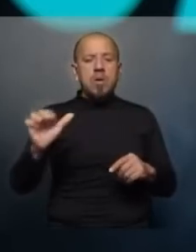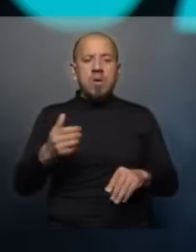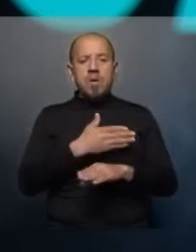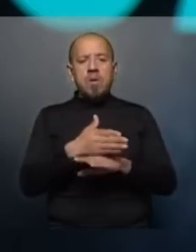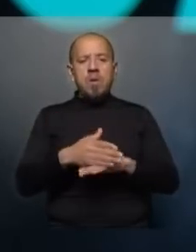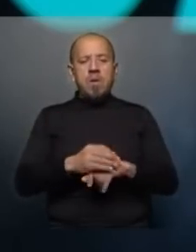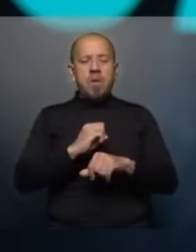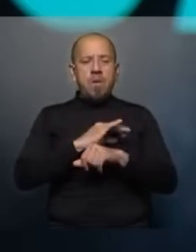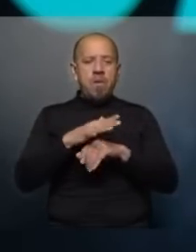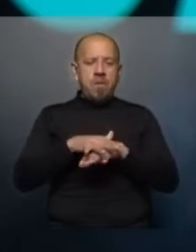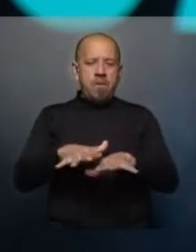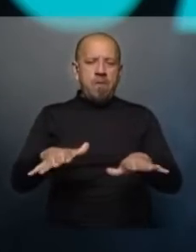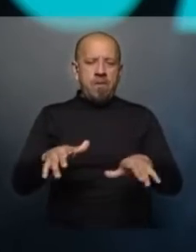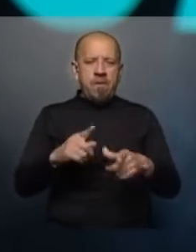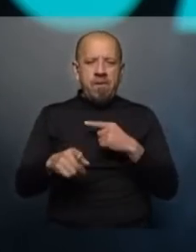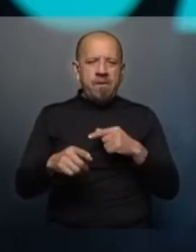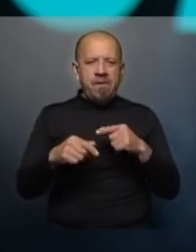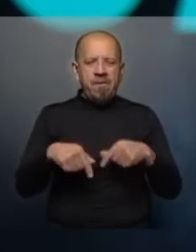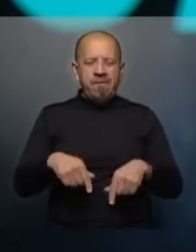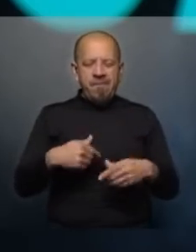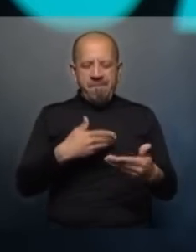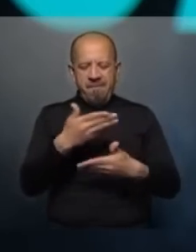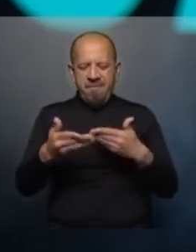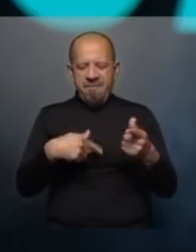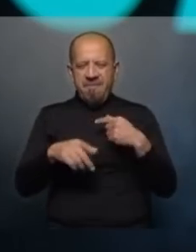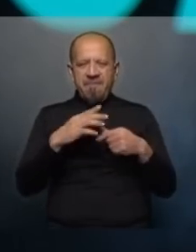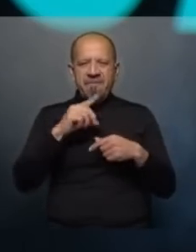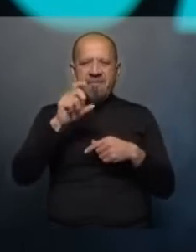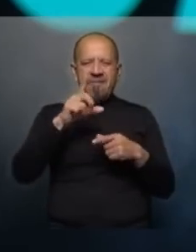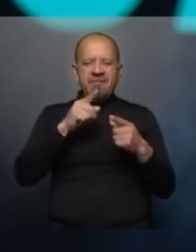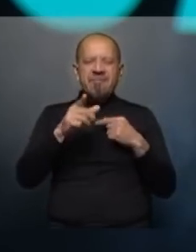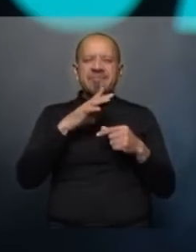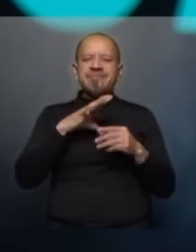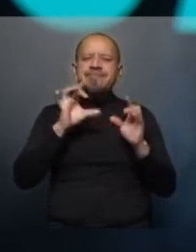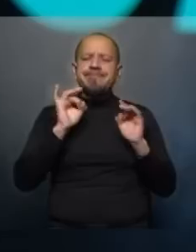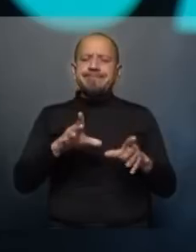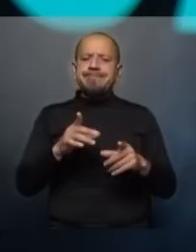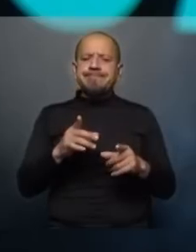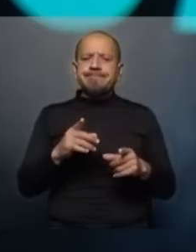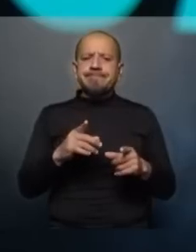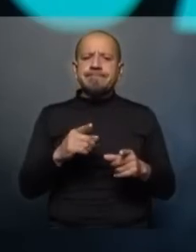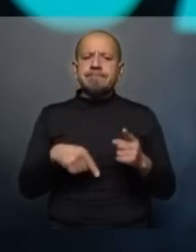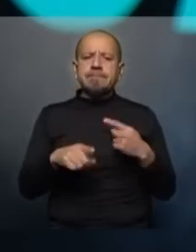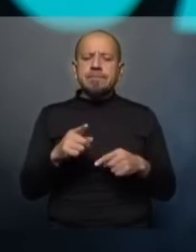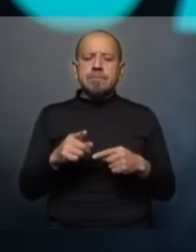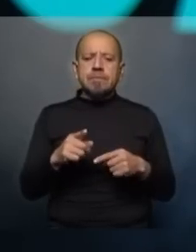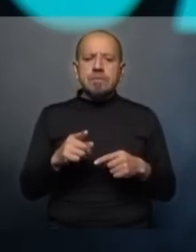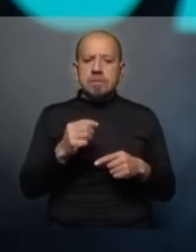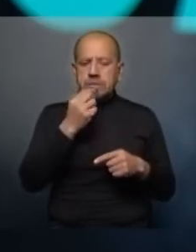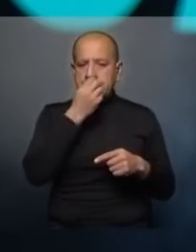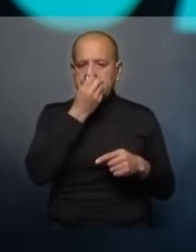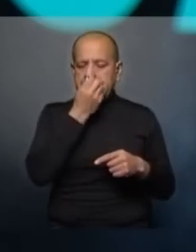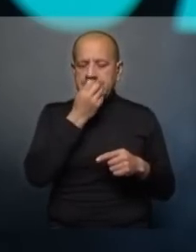que todavía persiste esa combinación este obviamente solo puede concluir en una peor atención para las